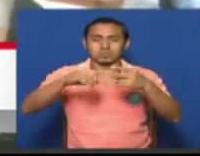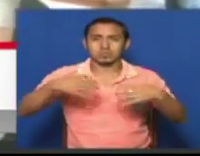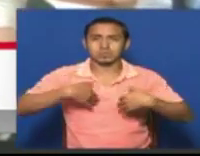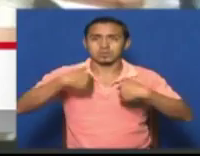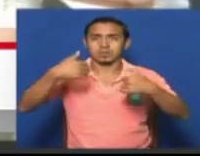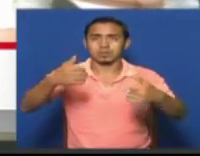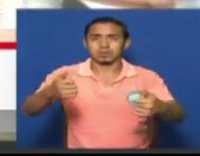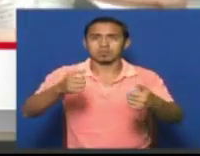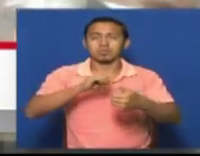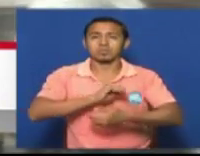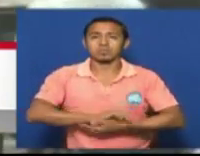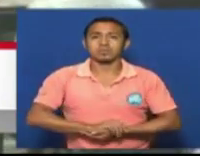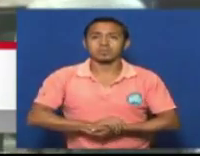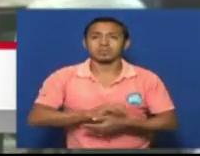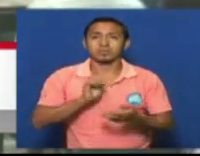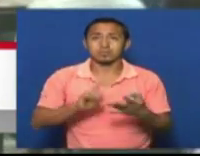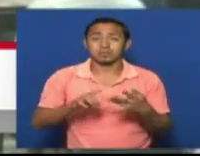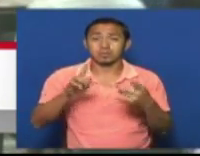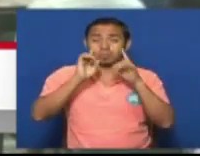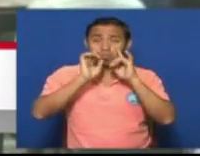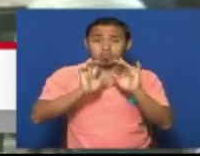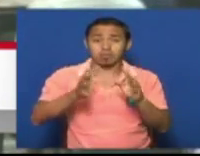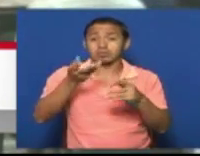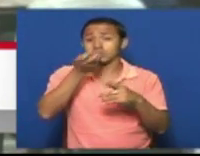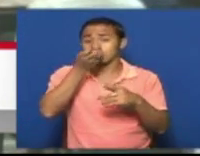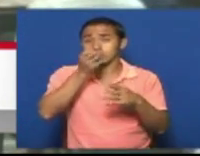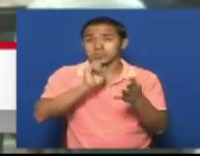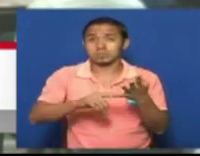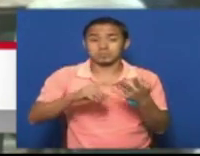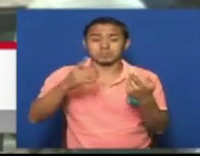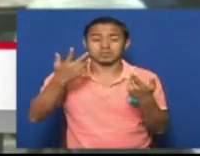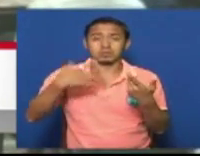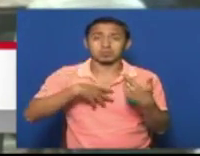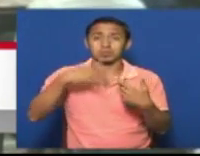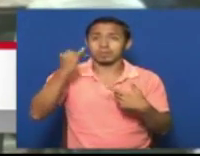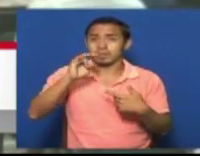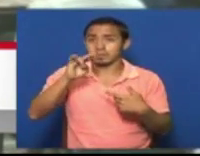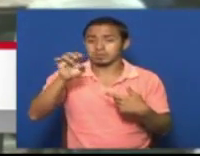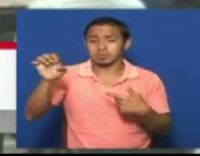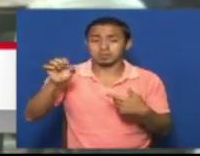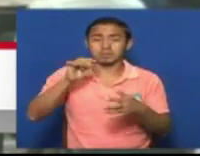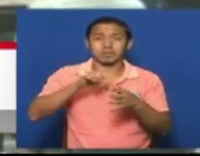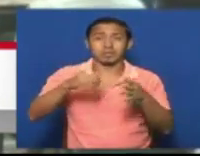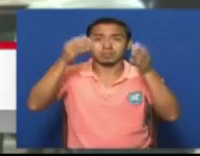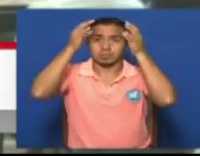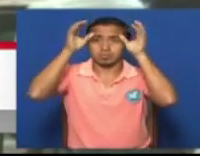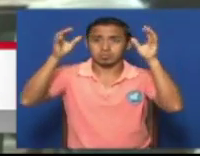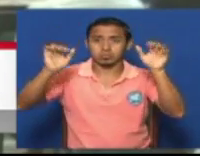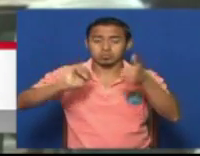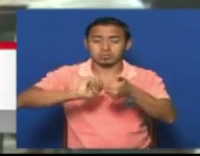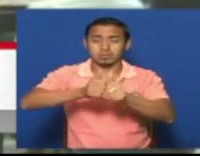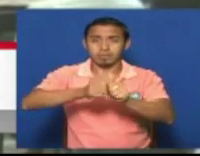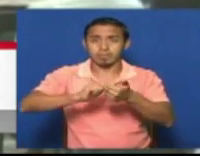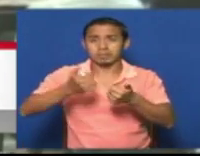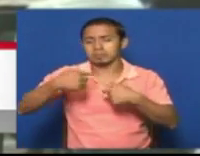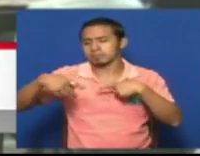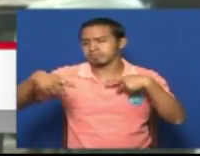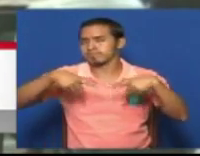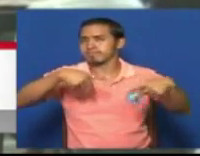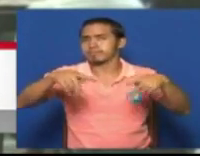el derecho a la seguridad alimentaria la seguridad social a la cultura la recreación al deporte el esparcimiento